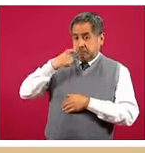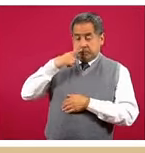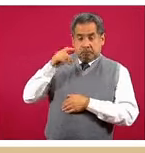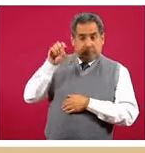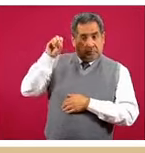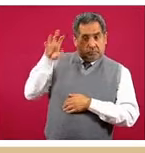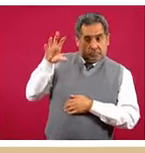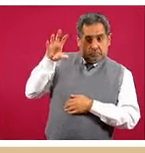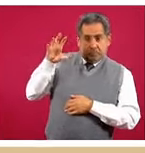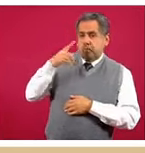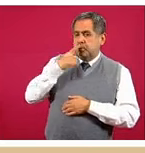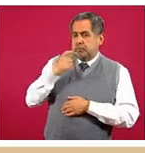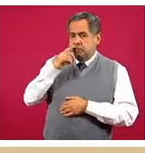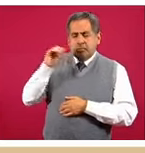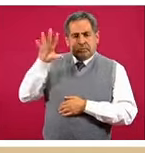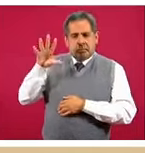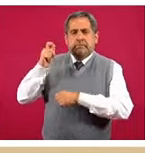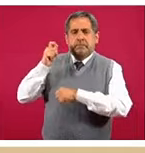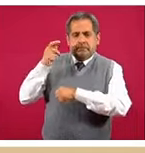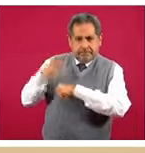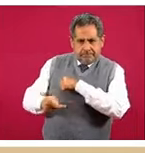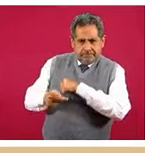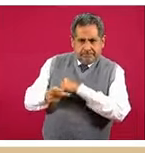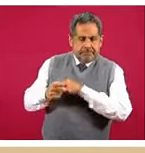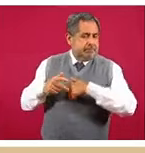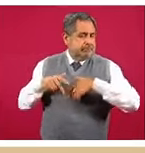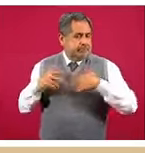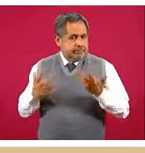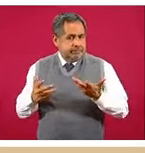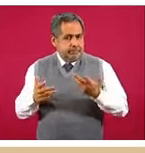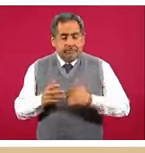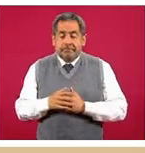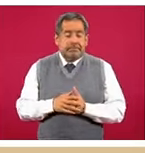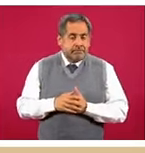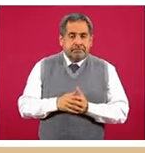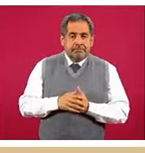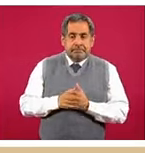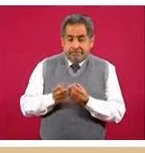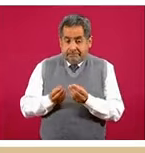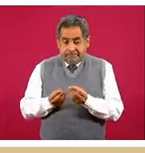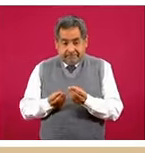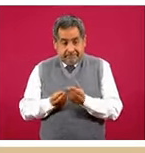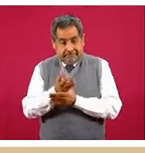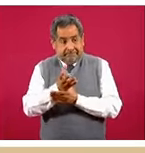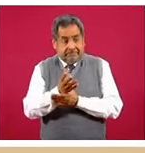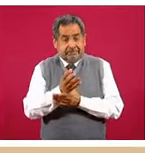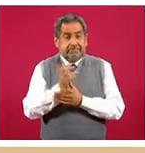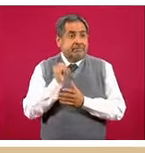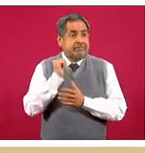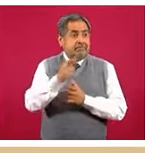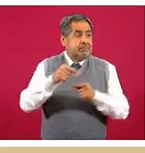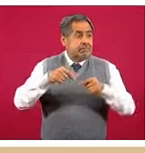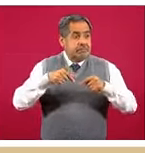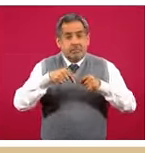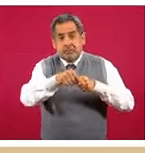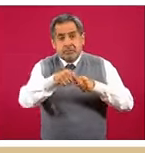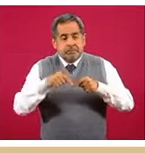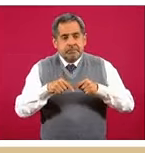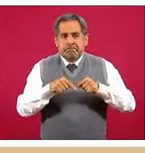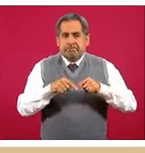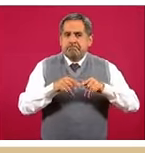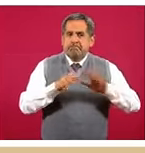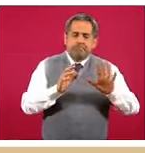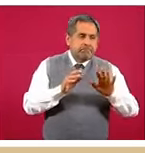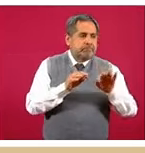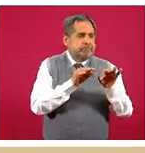nivel rojo de riesgo, es el hecho de salir a la calle a realizar actividades no